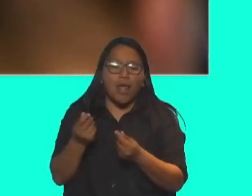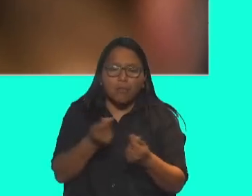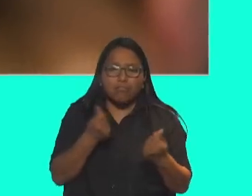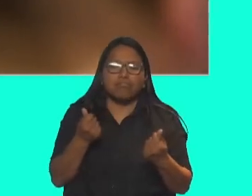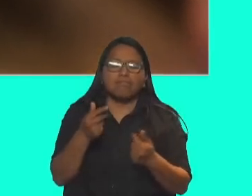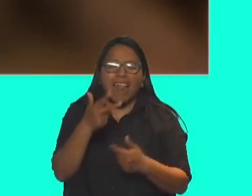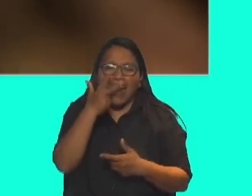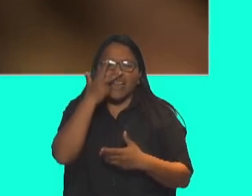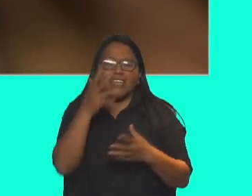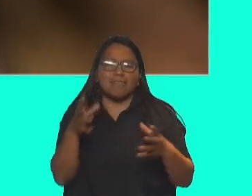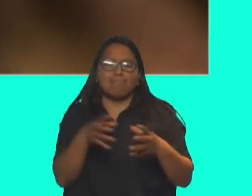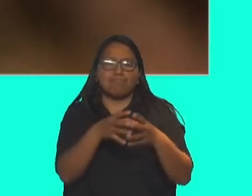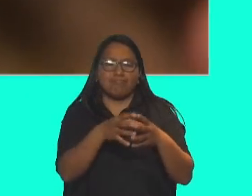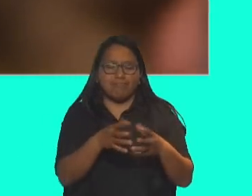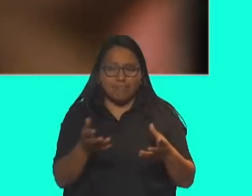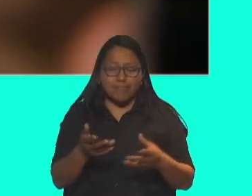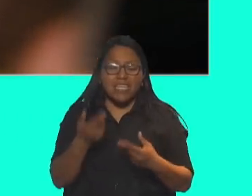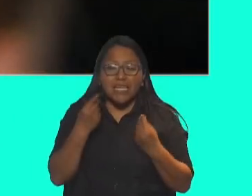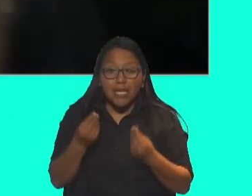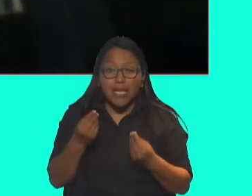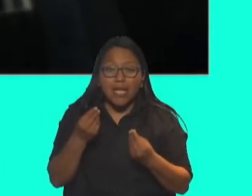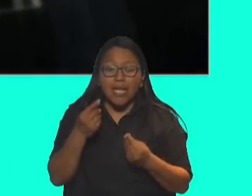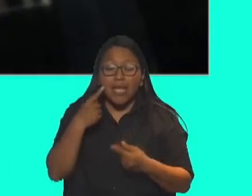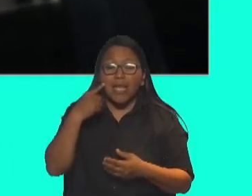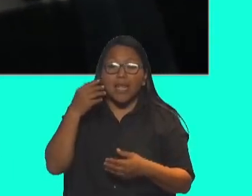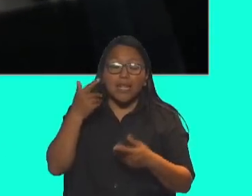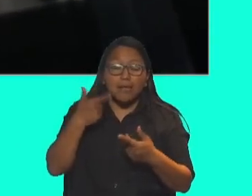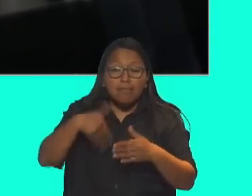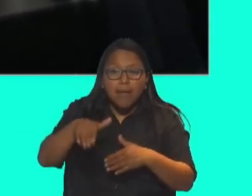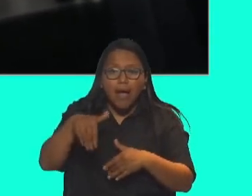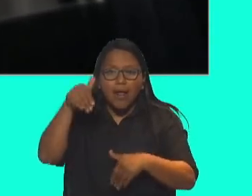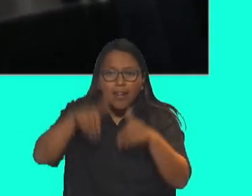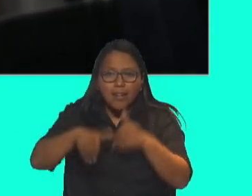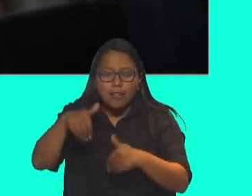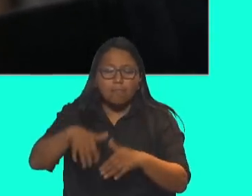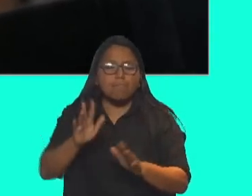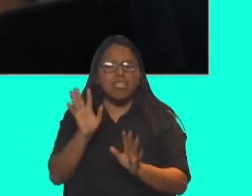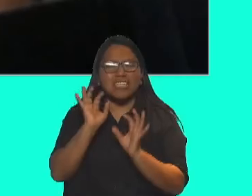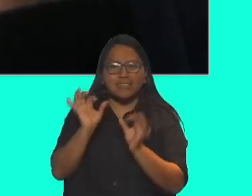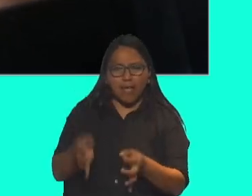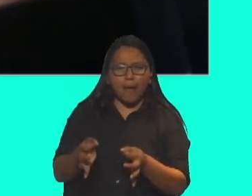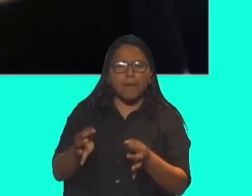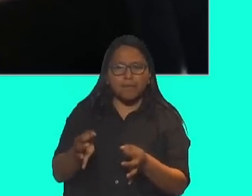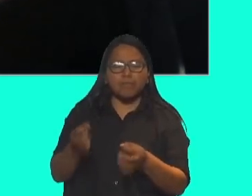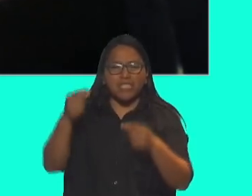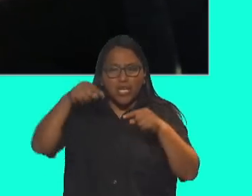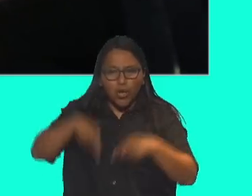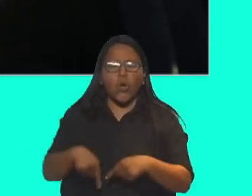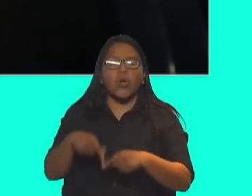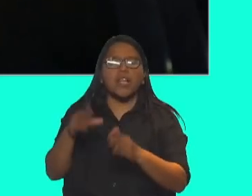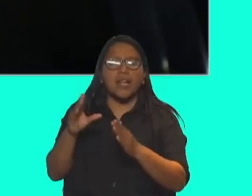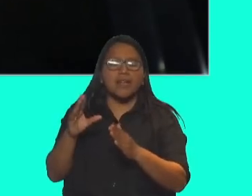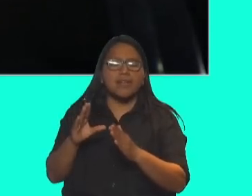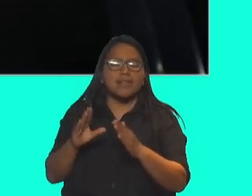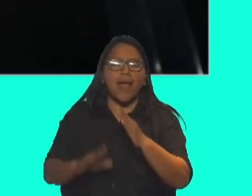élites y por otro lado observan la potencia electoral de cristina por lo tanto sabe muy bien que hoy es el liderazgo que